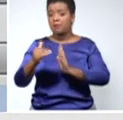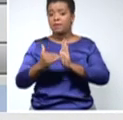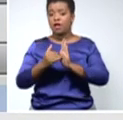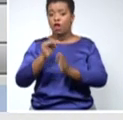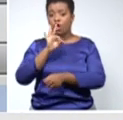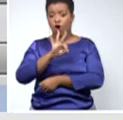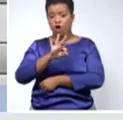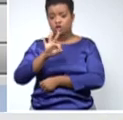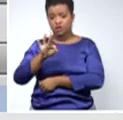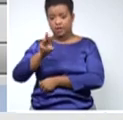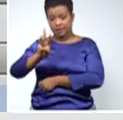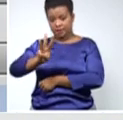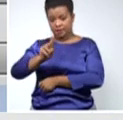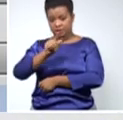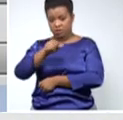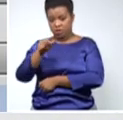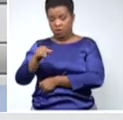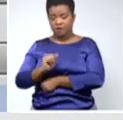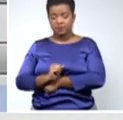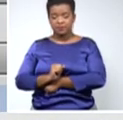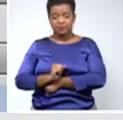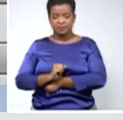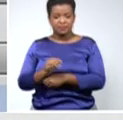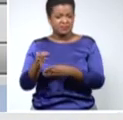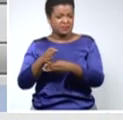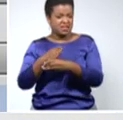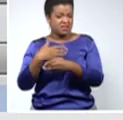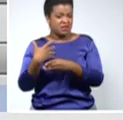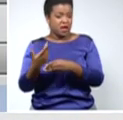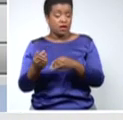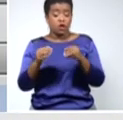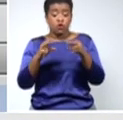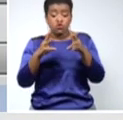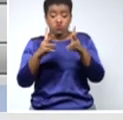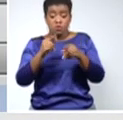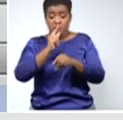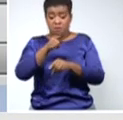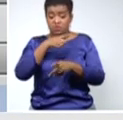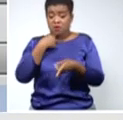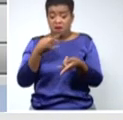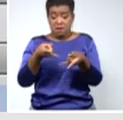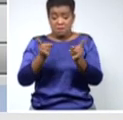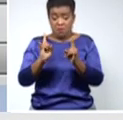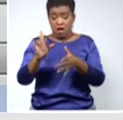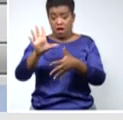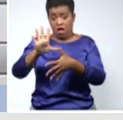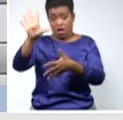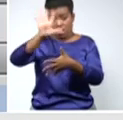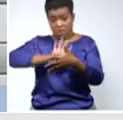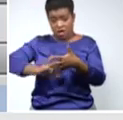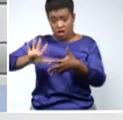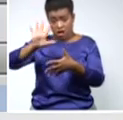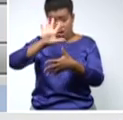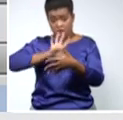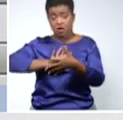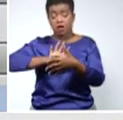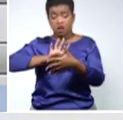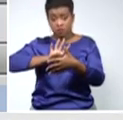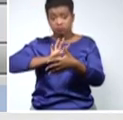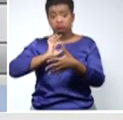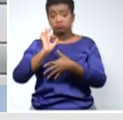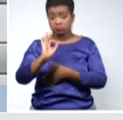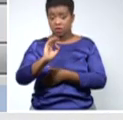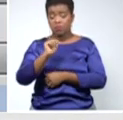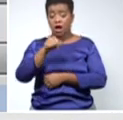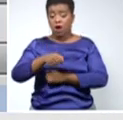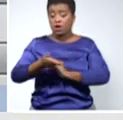3.883, y esto hace que ya la cifra de fallecidos en la región de las Américas pues ascienda